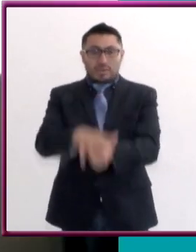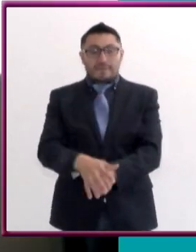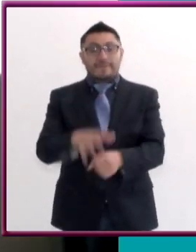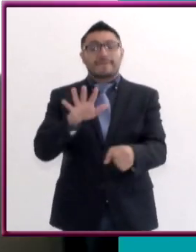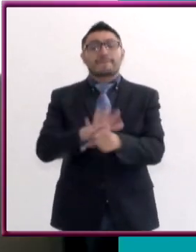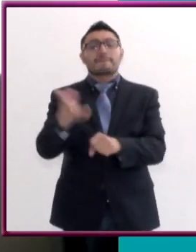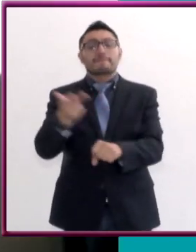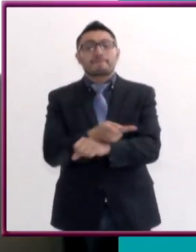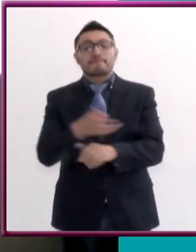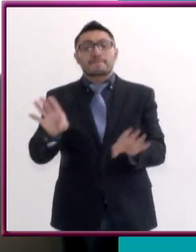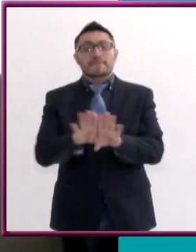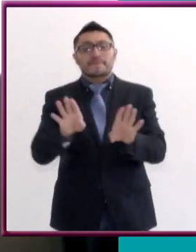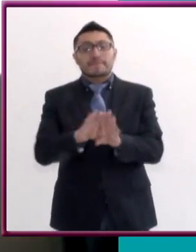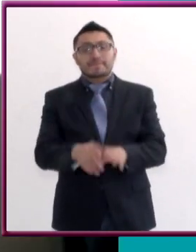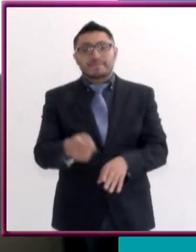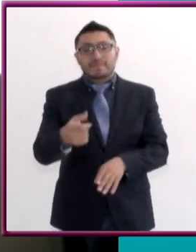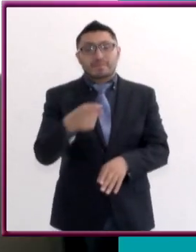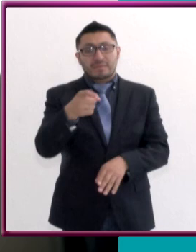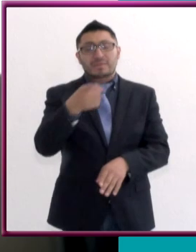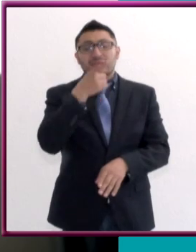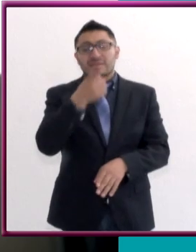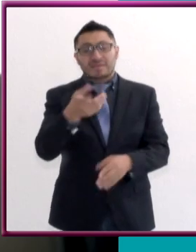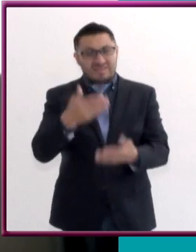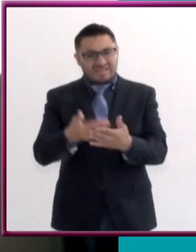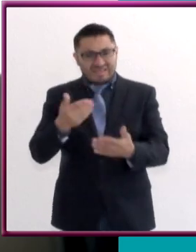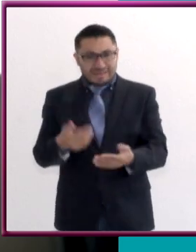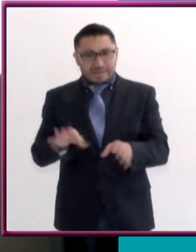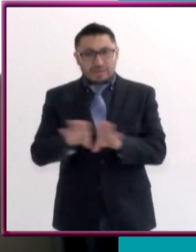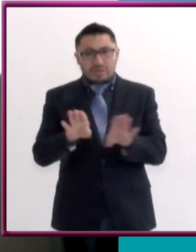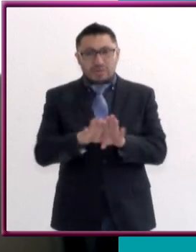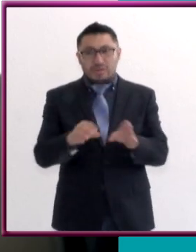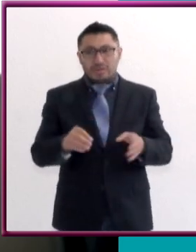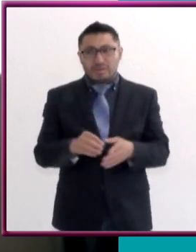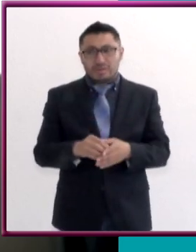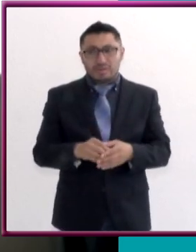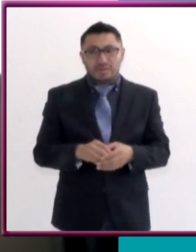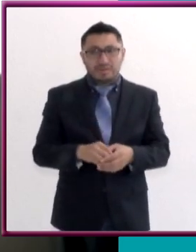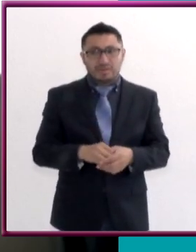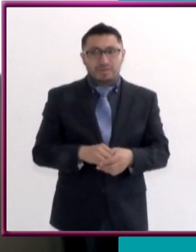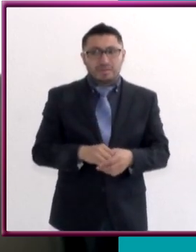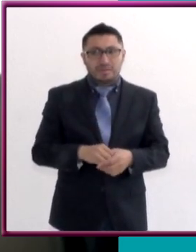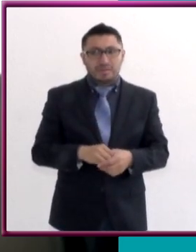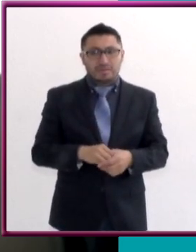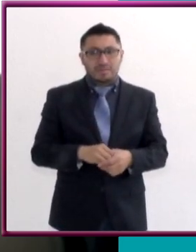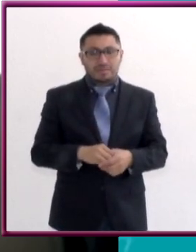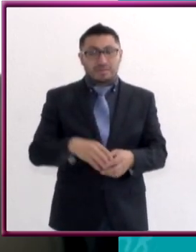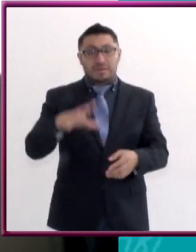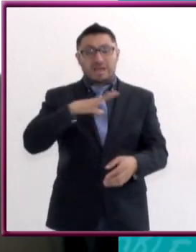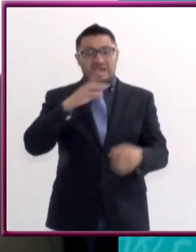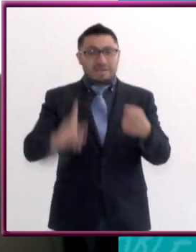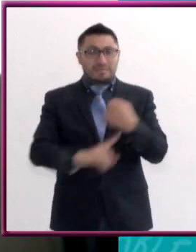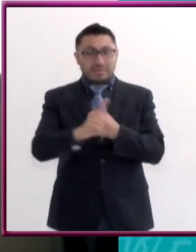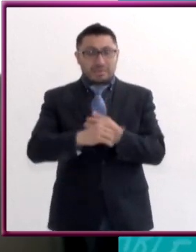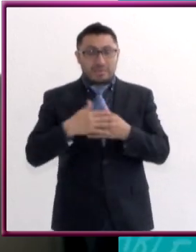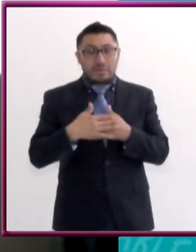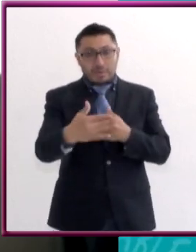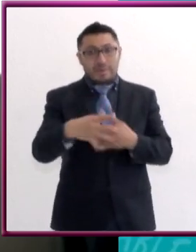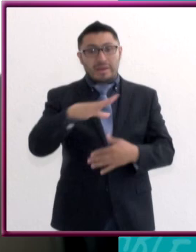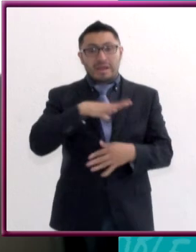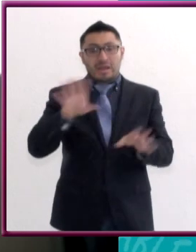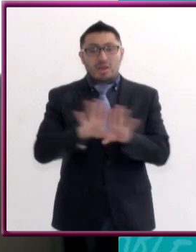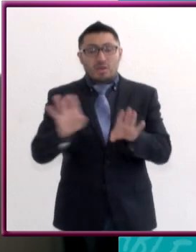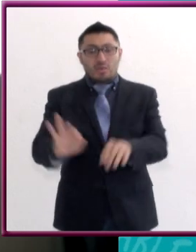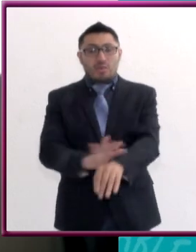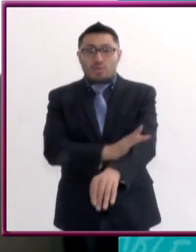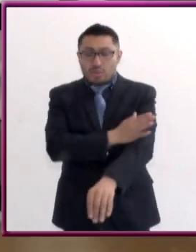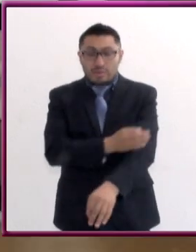Y lo que pasa es un poco lo que comentaba hace ratito, que eso al final nos va a traer consecuencias. El